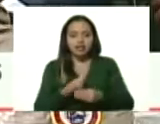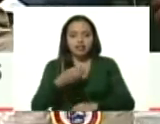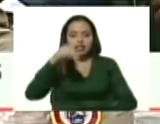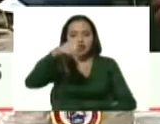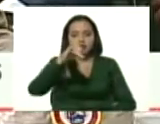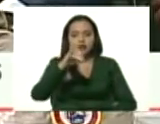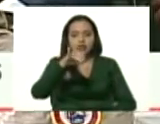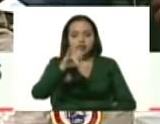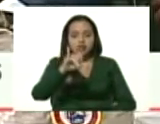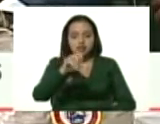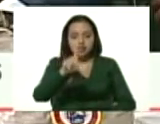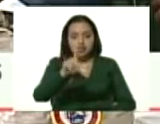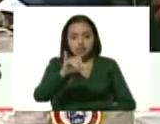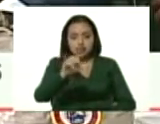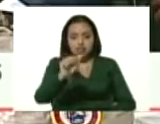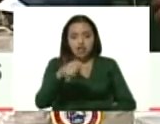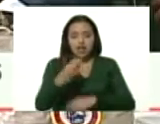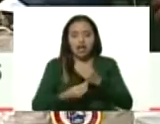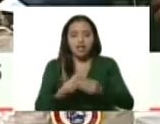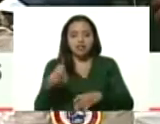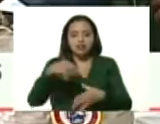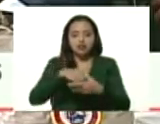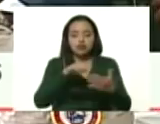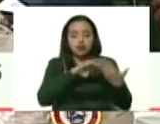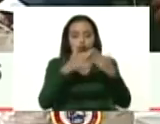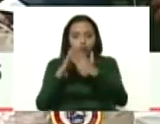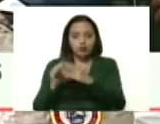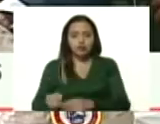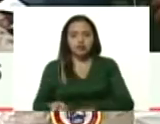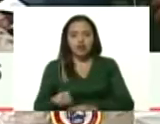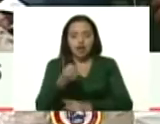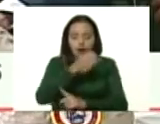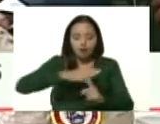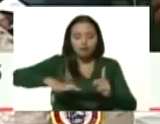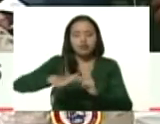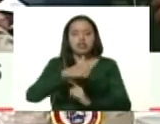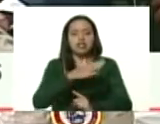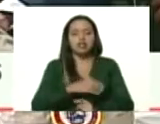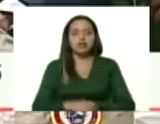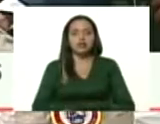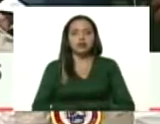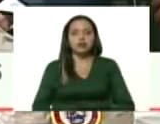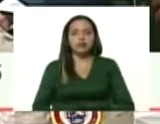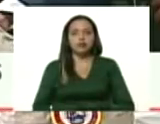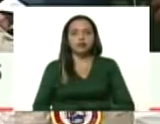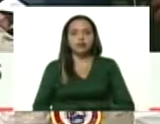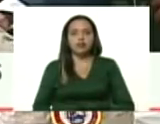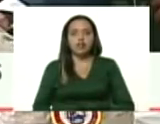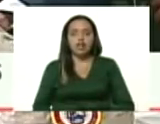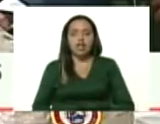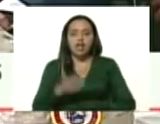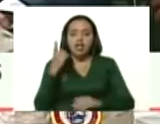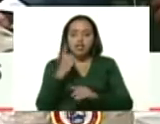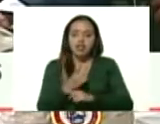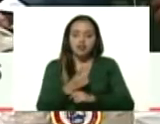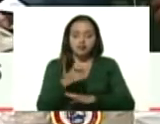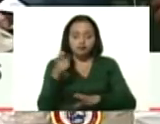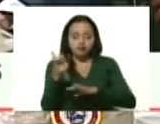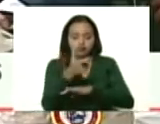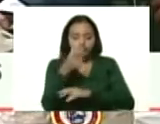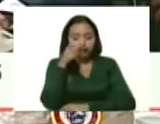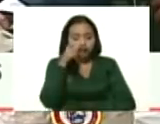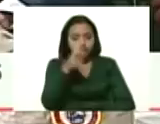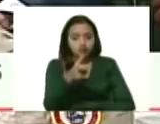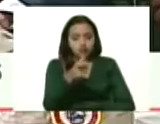con su comunidad. En lo ambiental, bueno, debe ser celoso guardián de la naturaleza y el